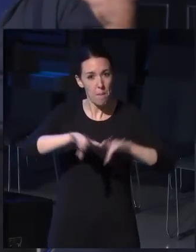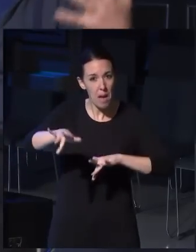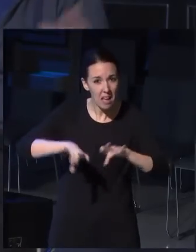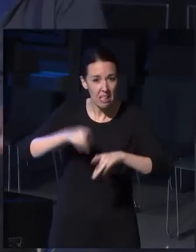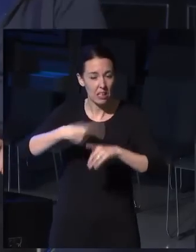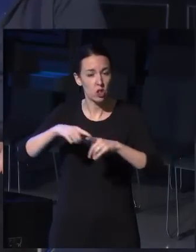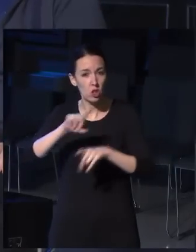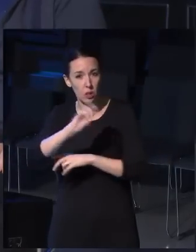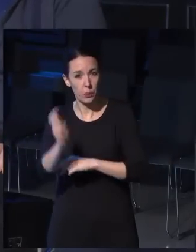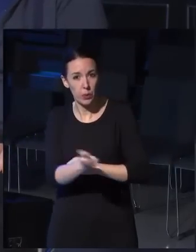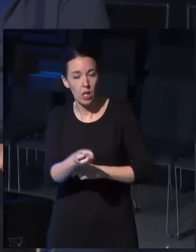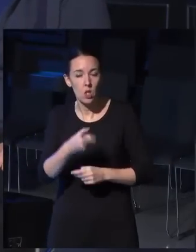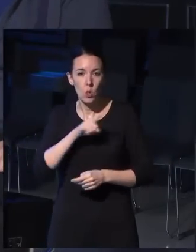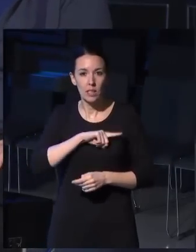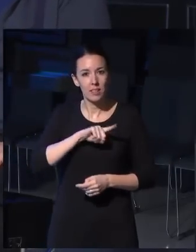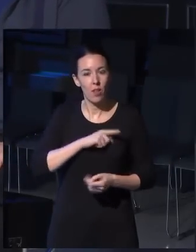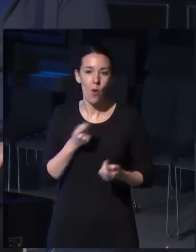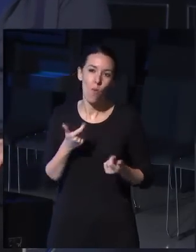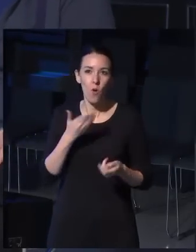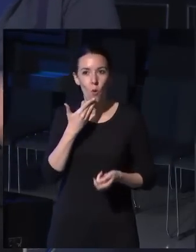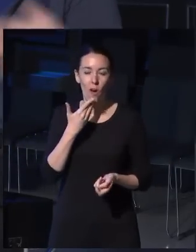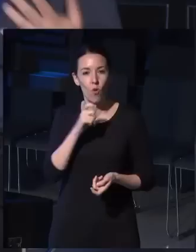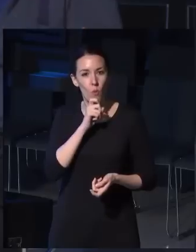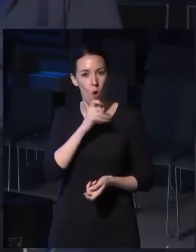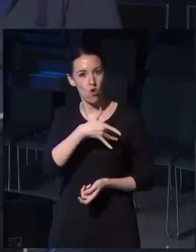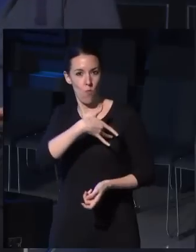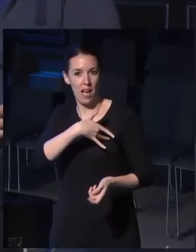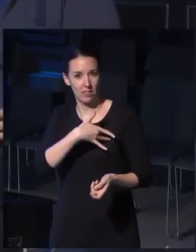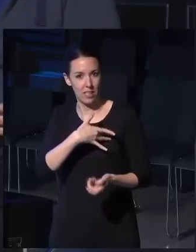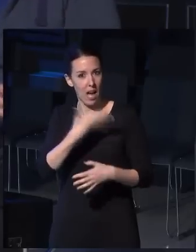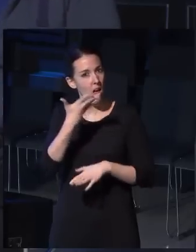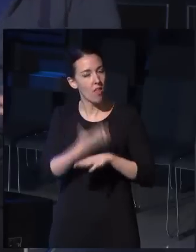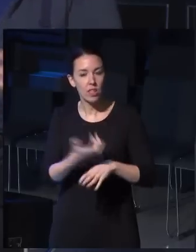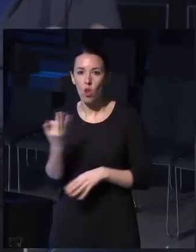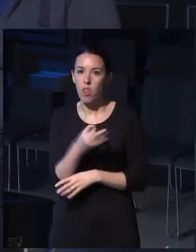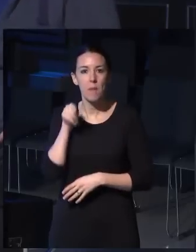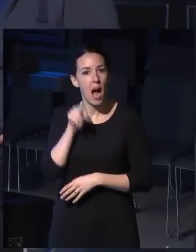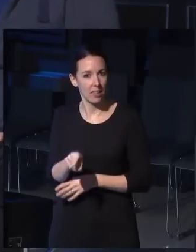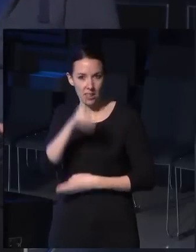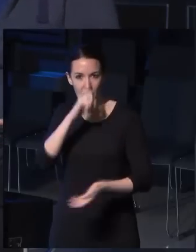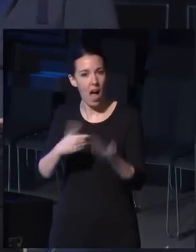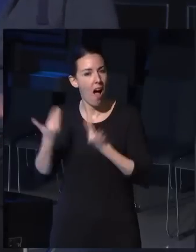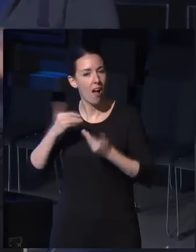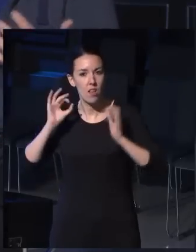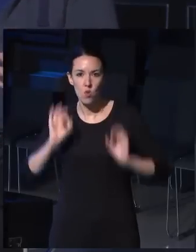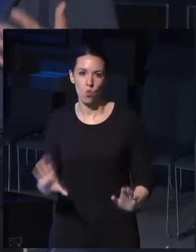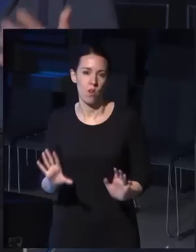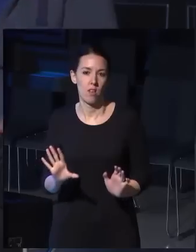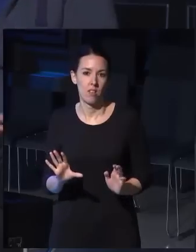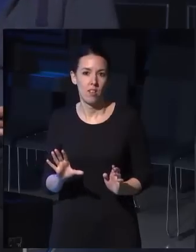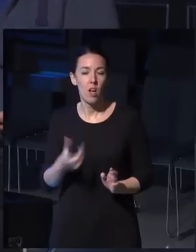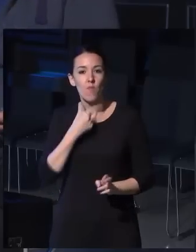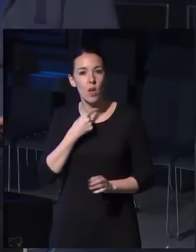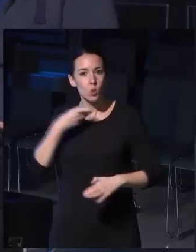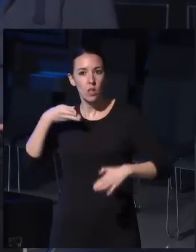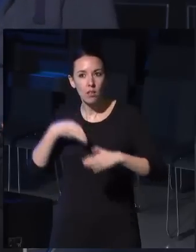un poco la sensación un poco romántica de que los discos se tienen que grabar así. Entonces a mí me gusta entrar en